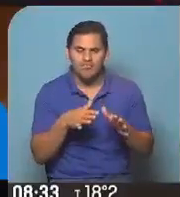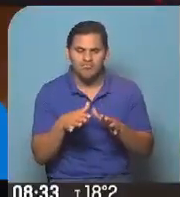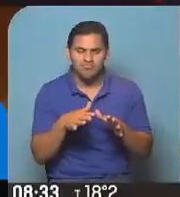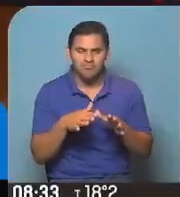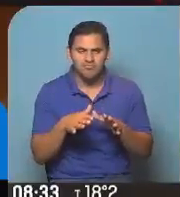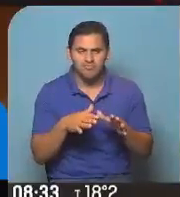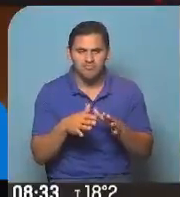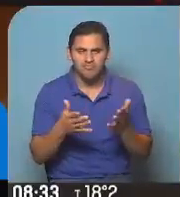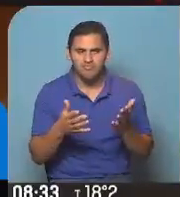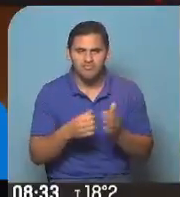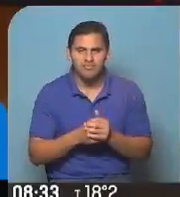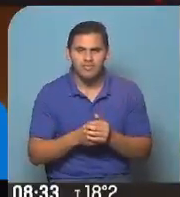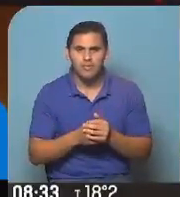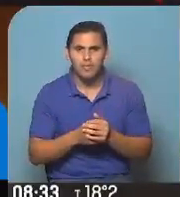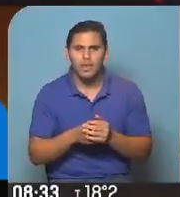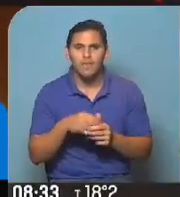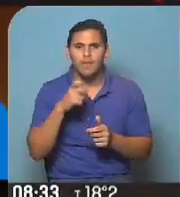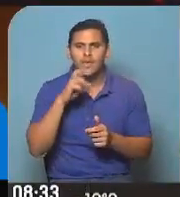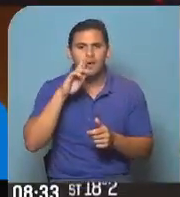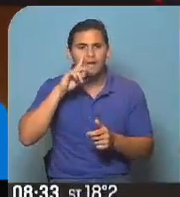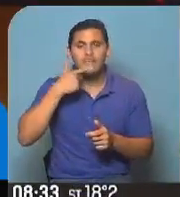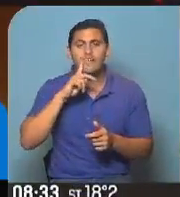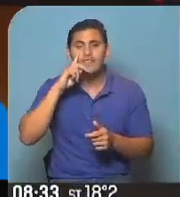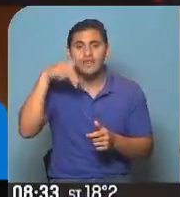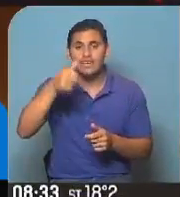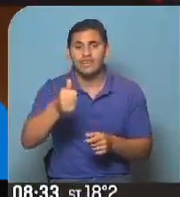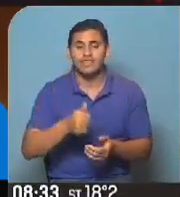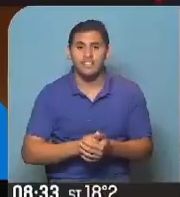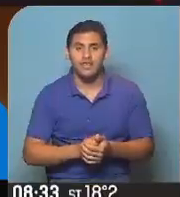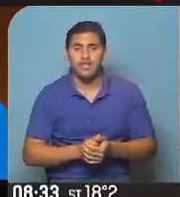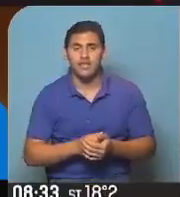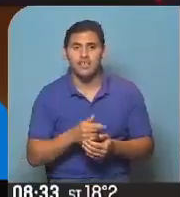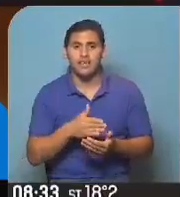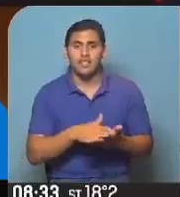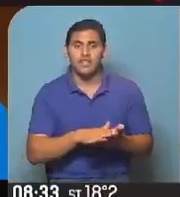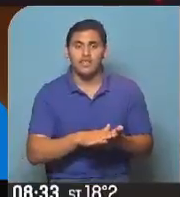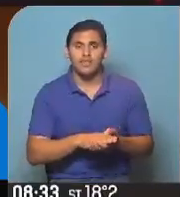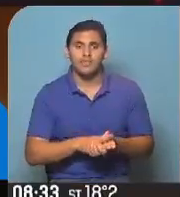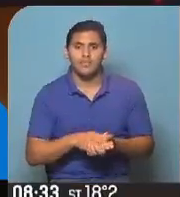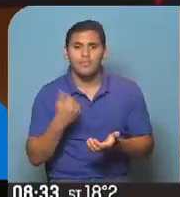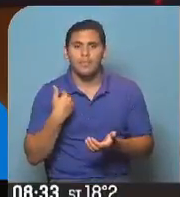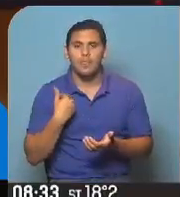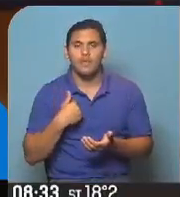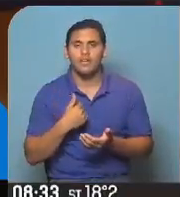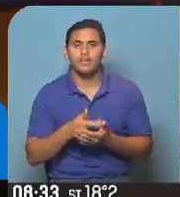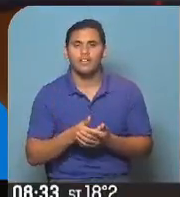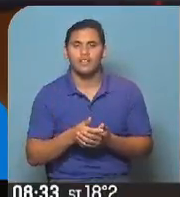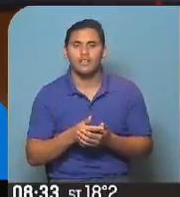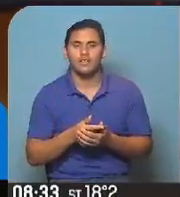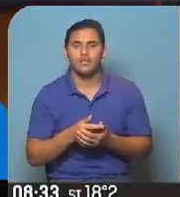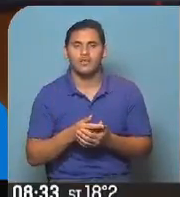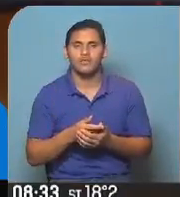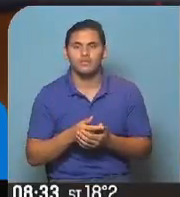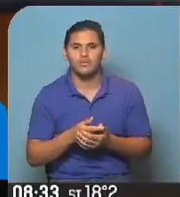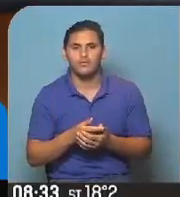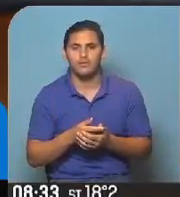de mercado no en vano cristina le dio a maduro el máximo honor que le pueda un argentino que fue el honor de san martín